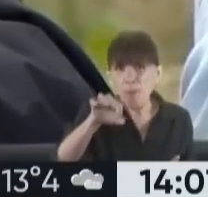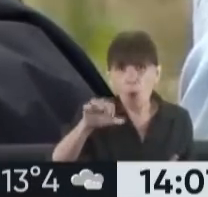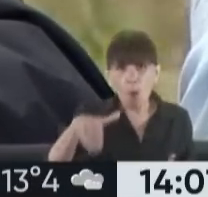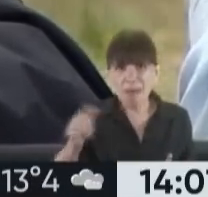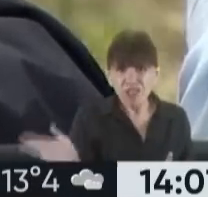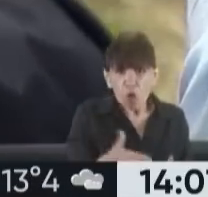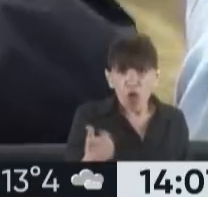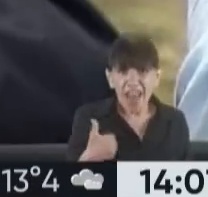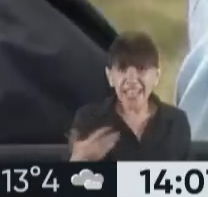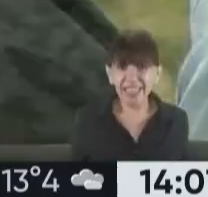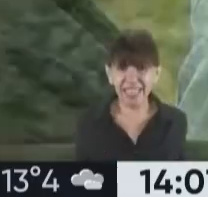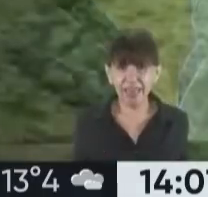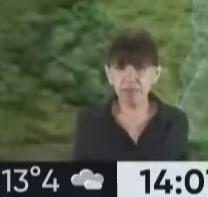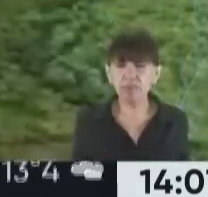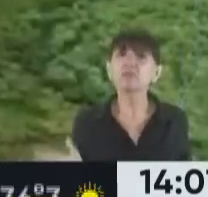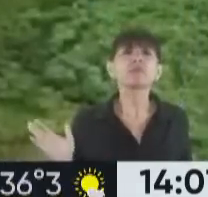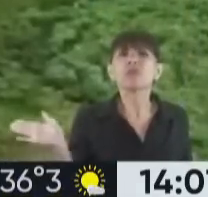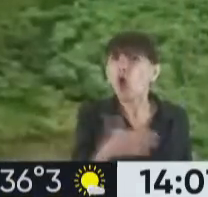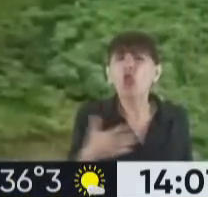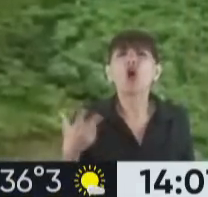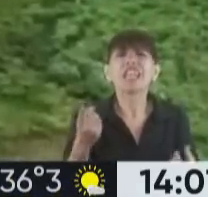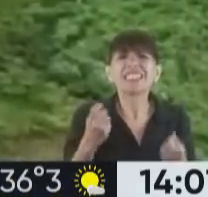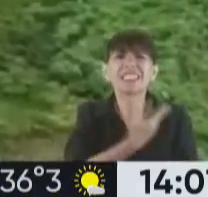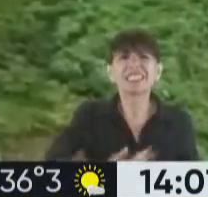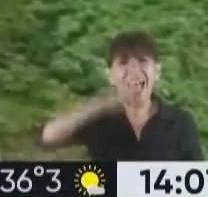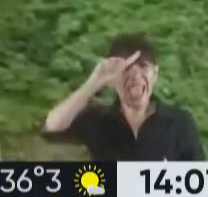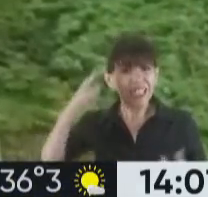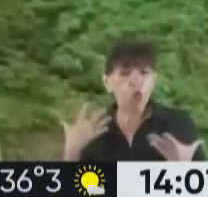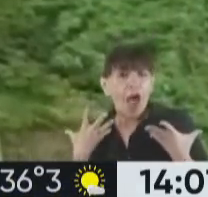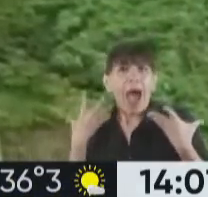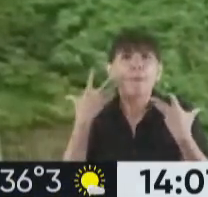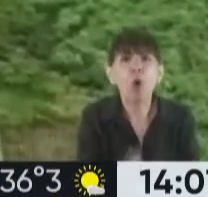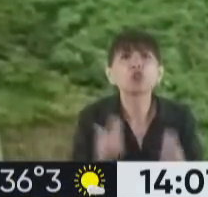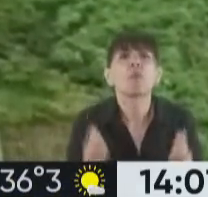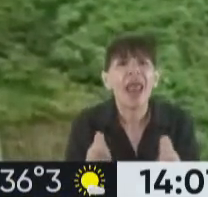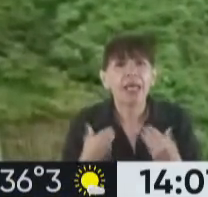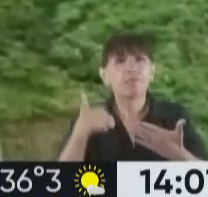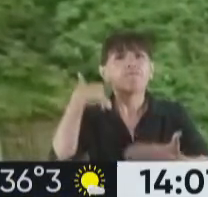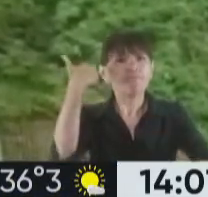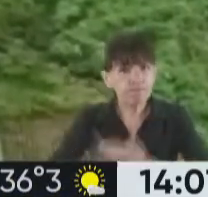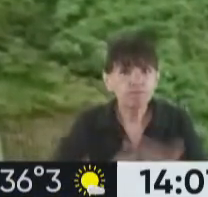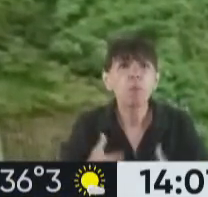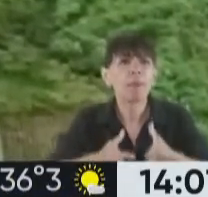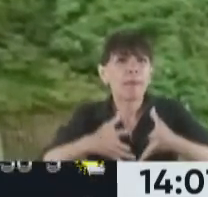definitivamente del apoyo del Estado Nacional para poder crecer, para poder seguir desarrollándose.